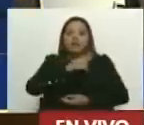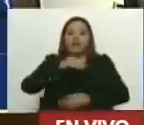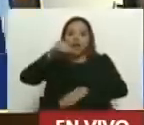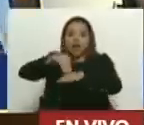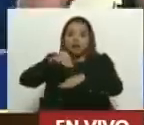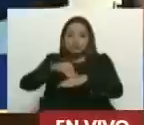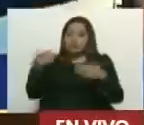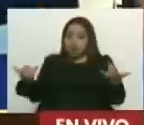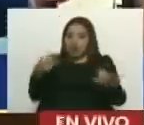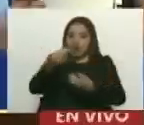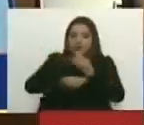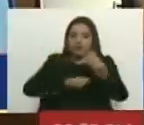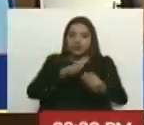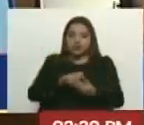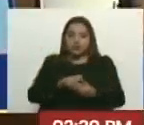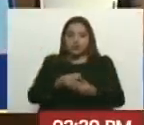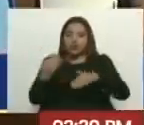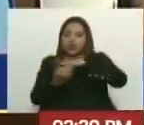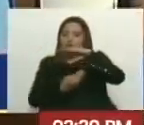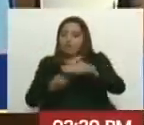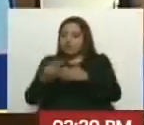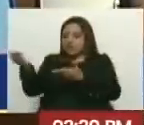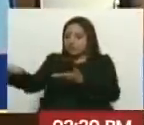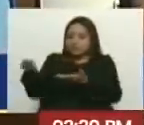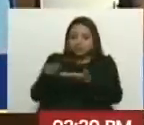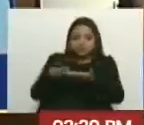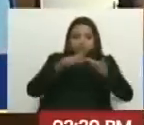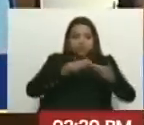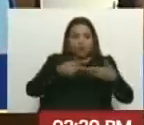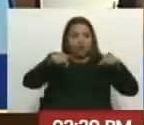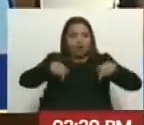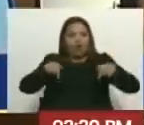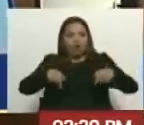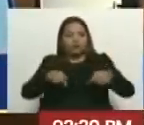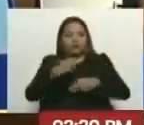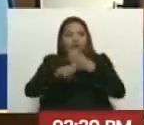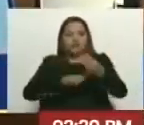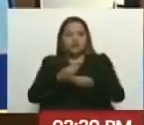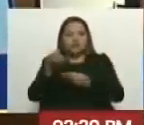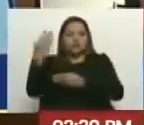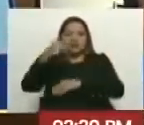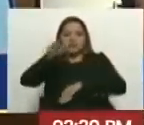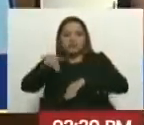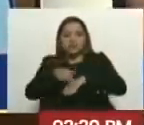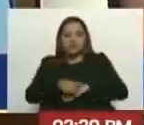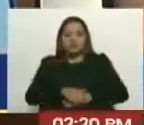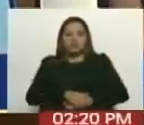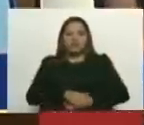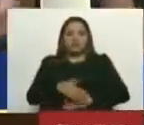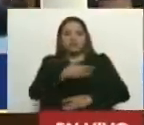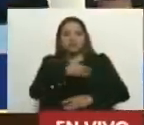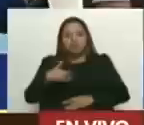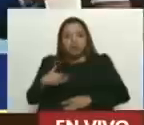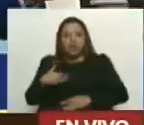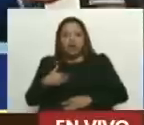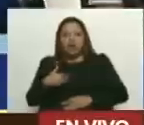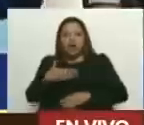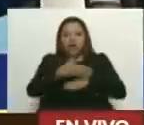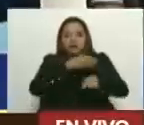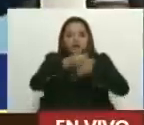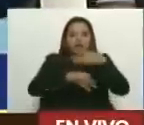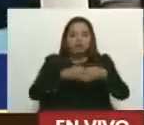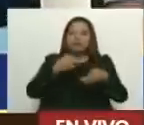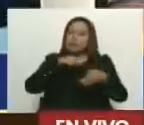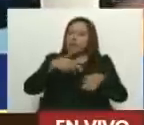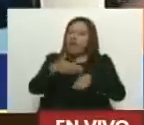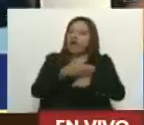estoy haciendo en base a esto que ustedes hoy nos están entregando y que quiero adelantar, veníamos